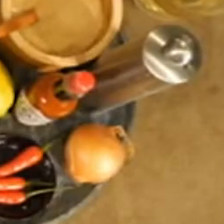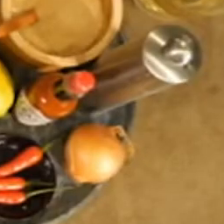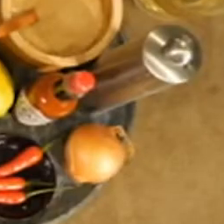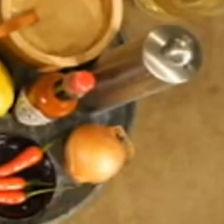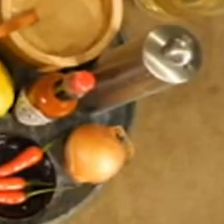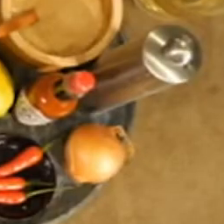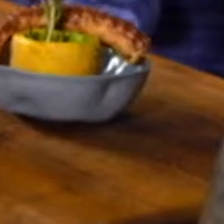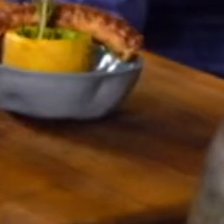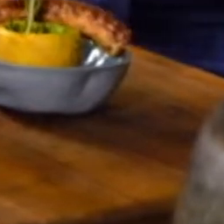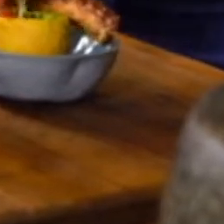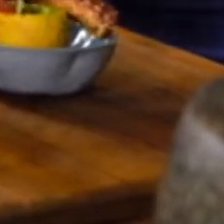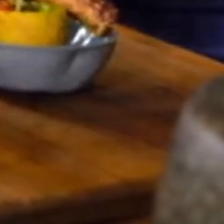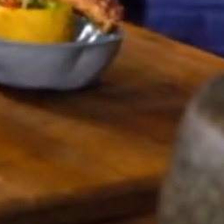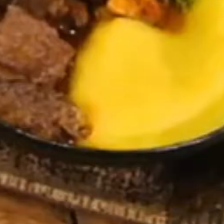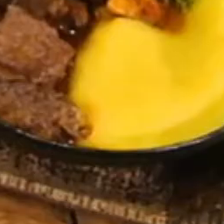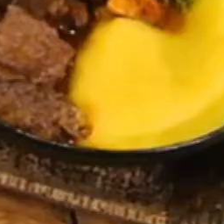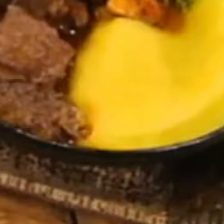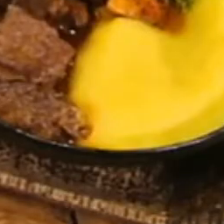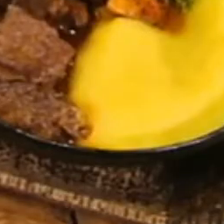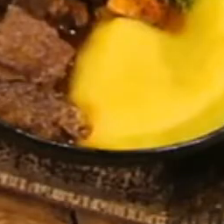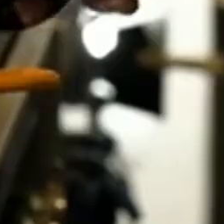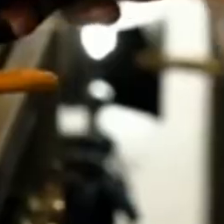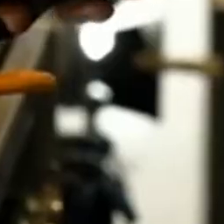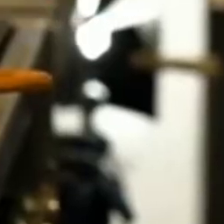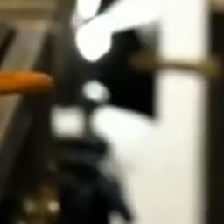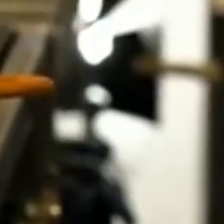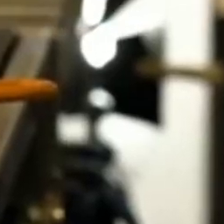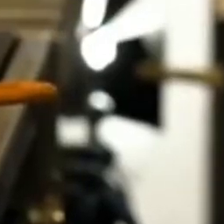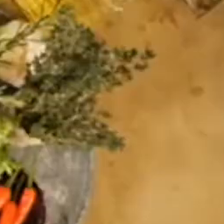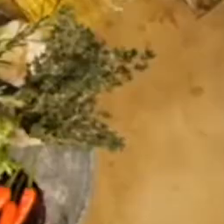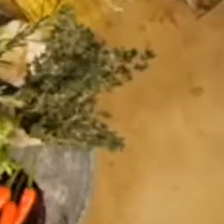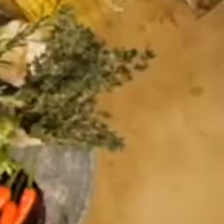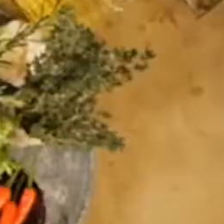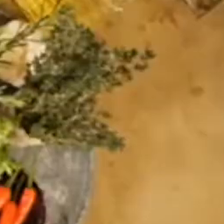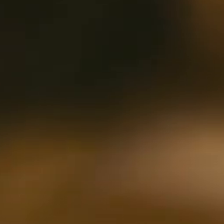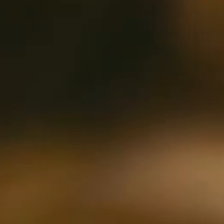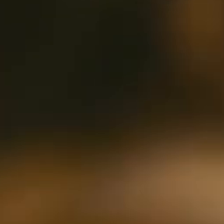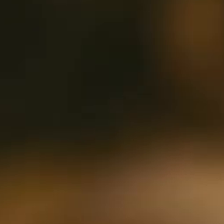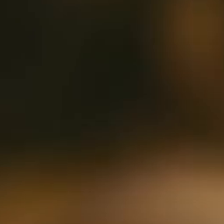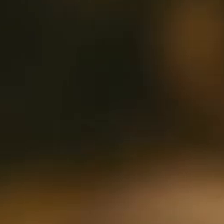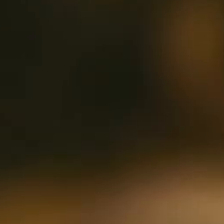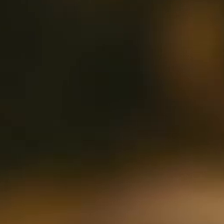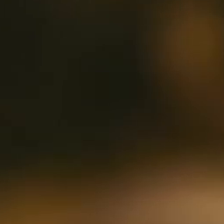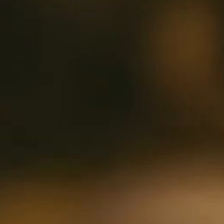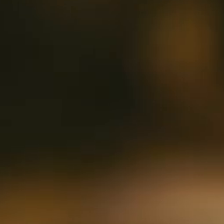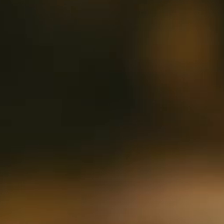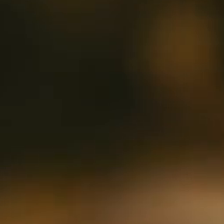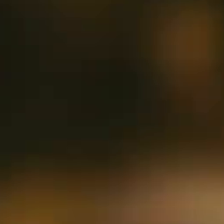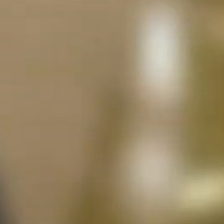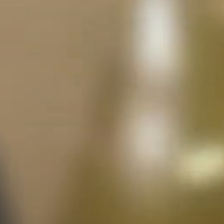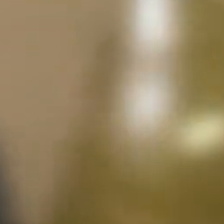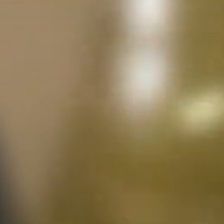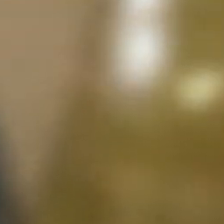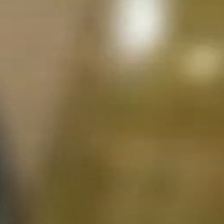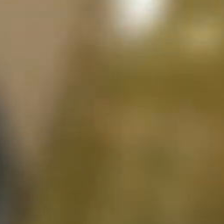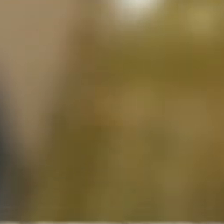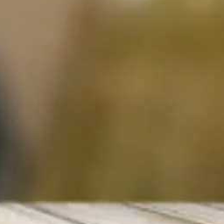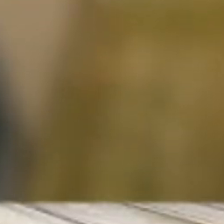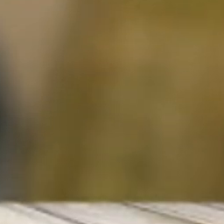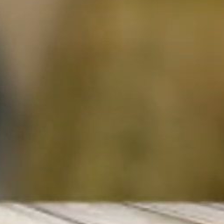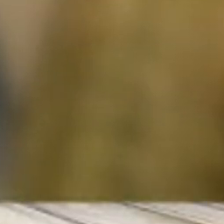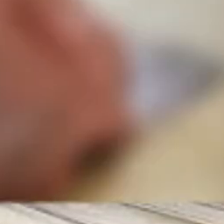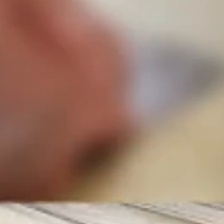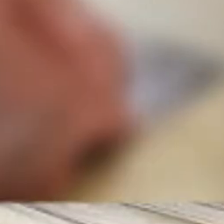arte de la cocina ligado a importantes temas que afectan nuestro mundo en Sabor y Saber.